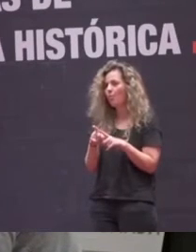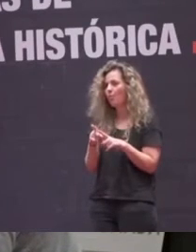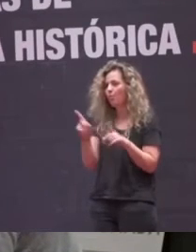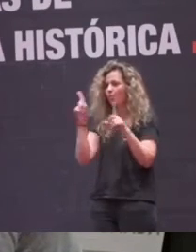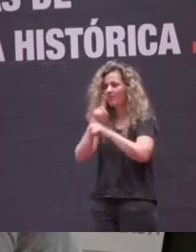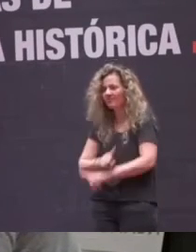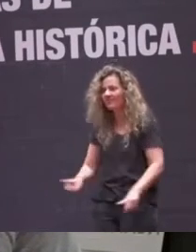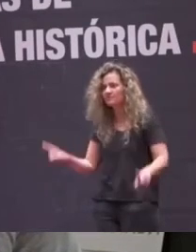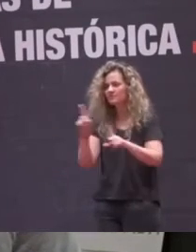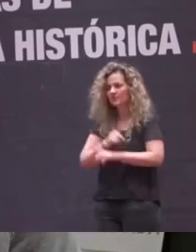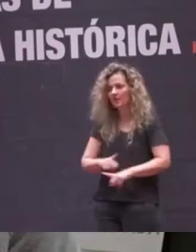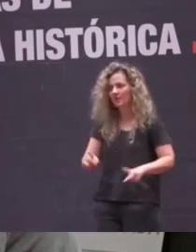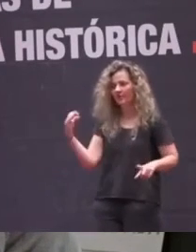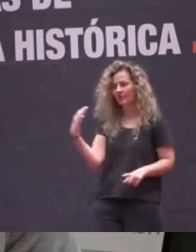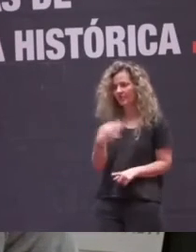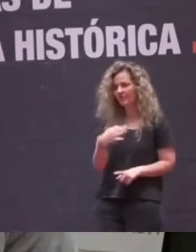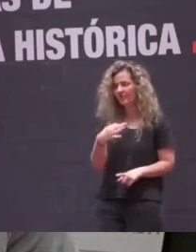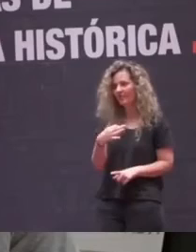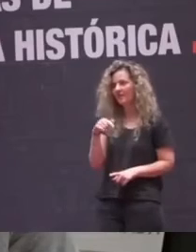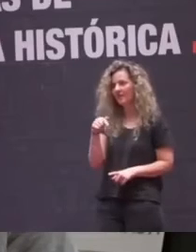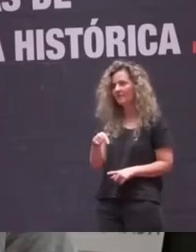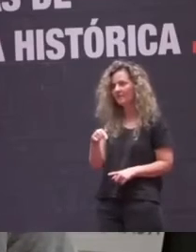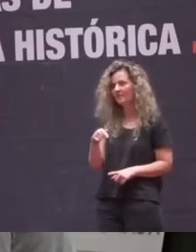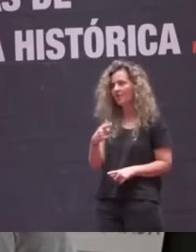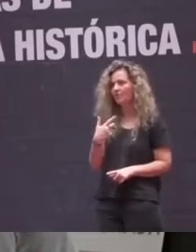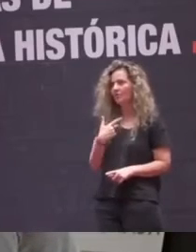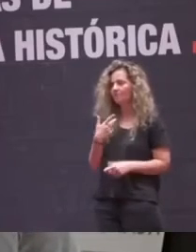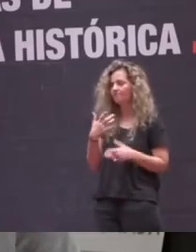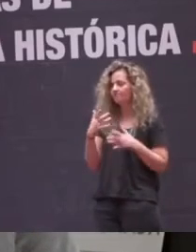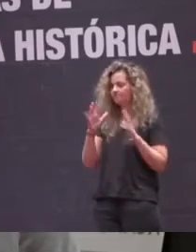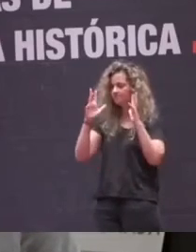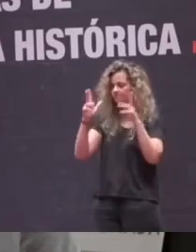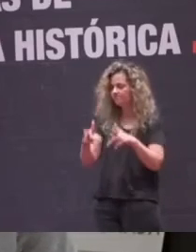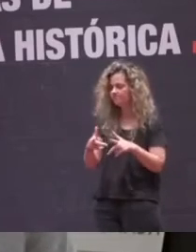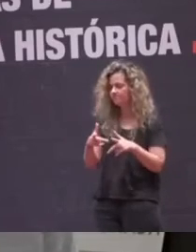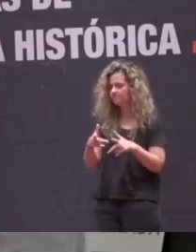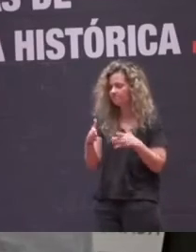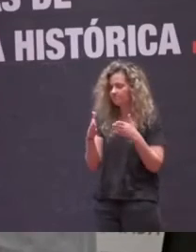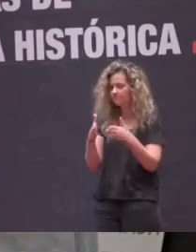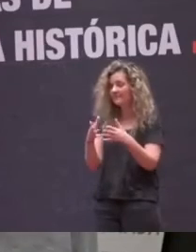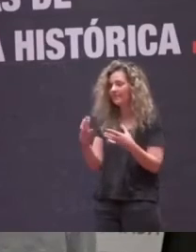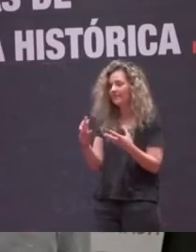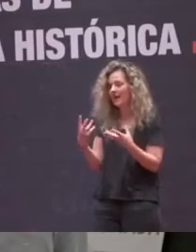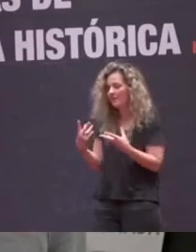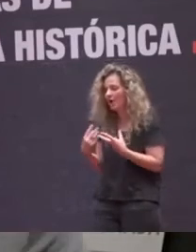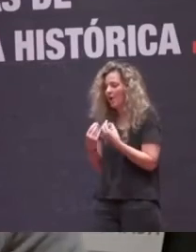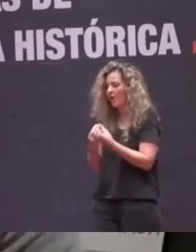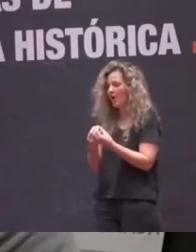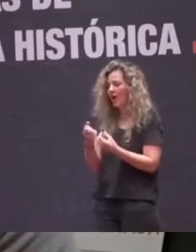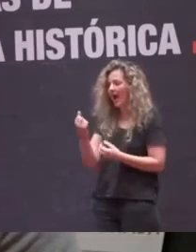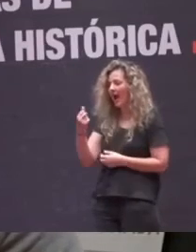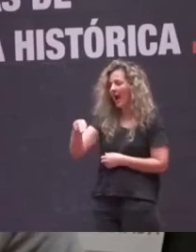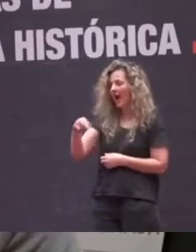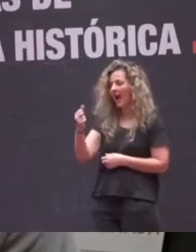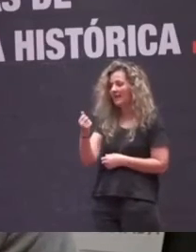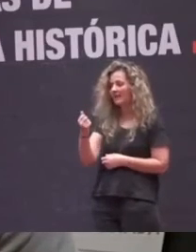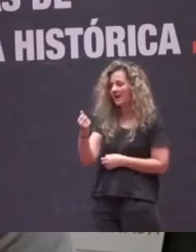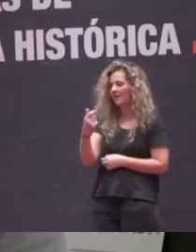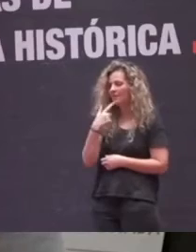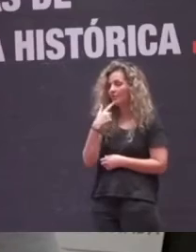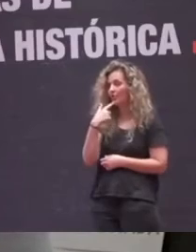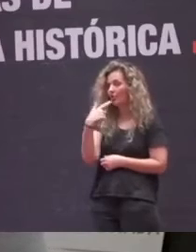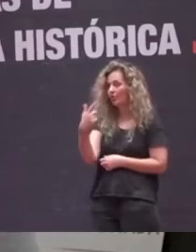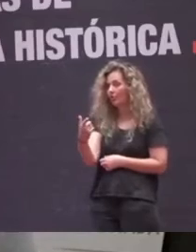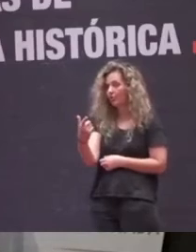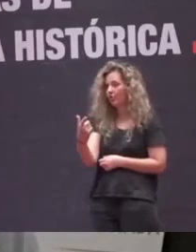con discreción, que había que elevar eso con dedicación e que había que acompañalo. ¿No? E Ana Miranda, por exemplo, por eso digo que